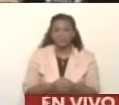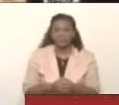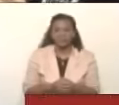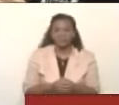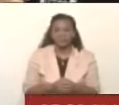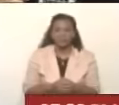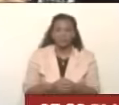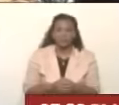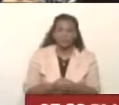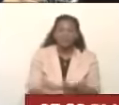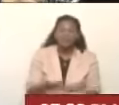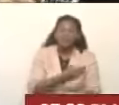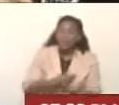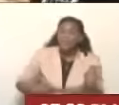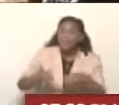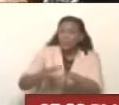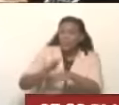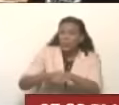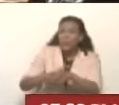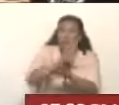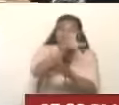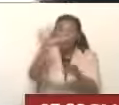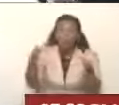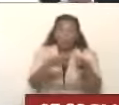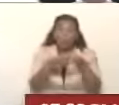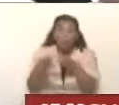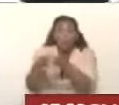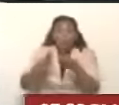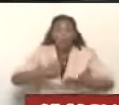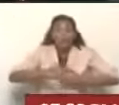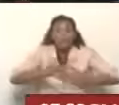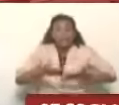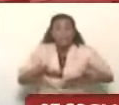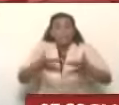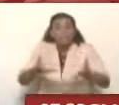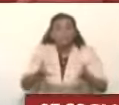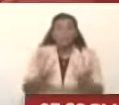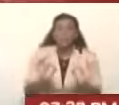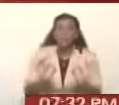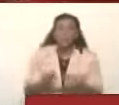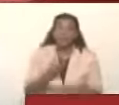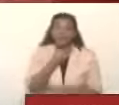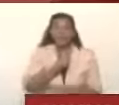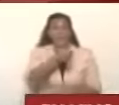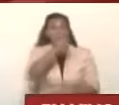Señor presidente, nuestra delegación tenemos un pequeño presente para usted. Eso me gusta.